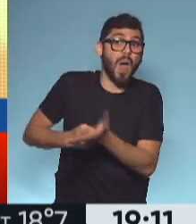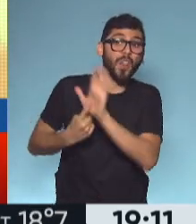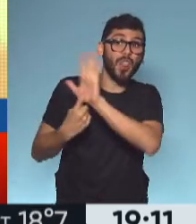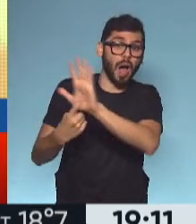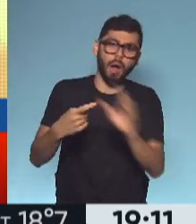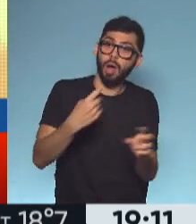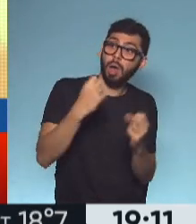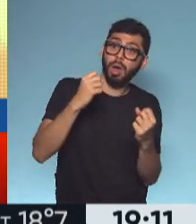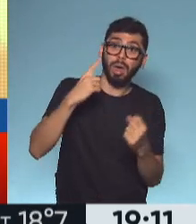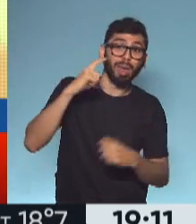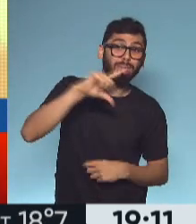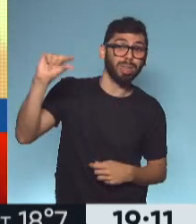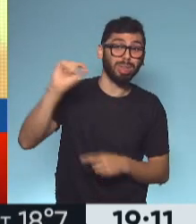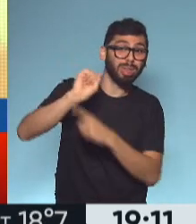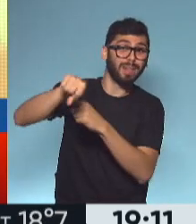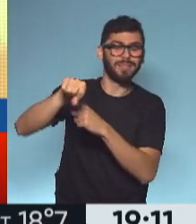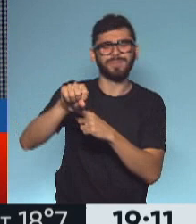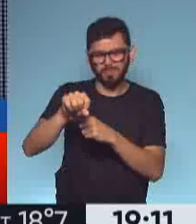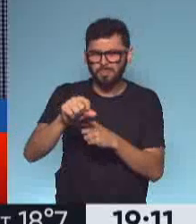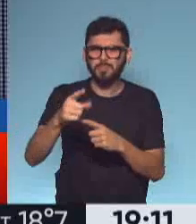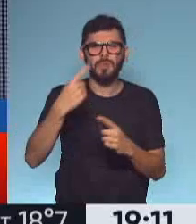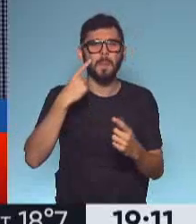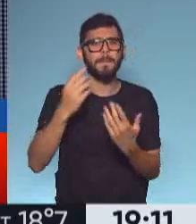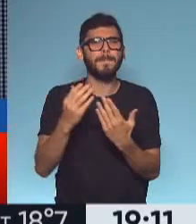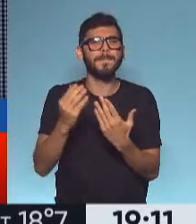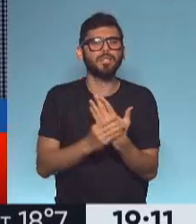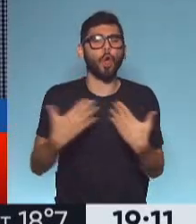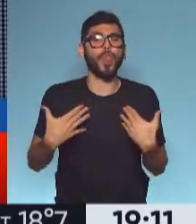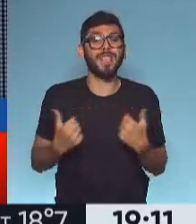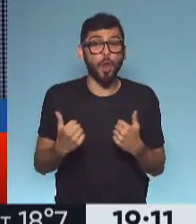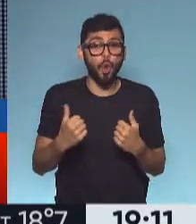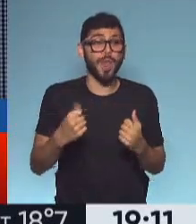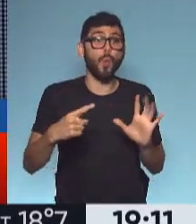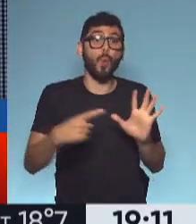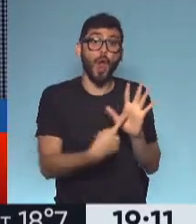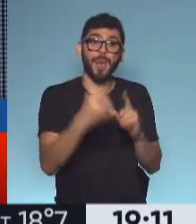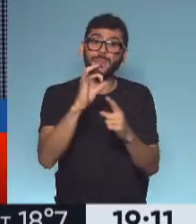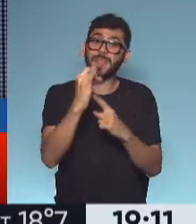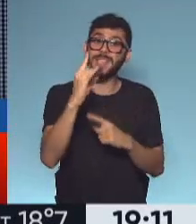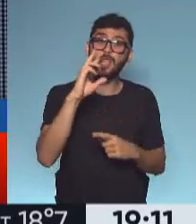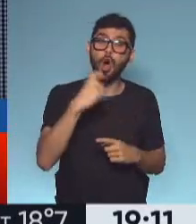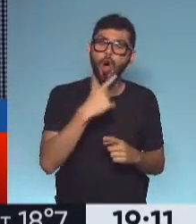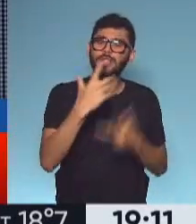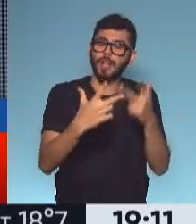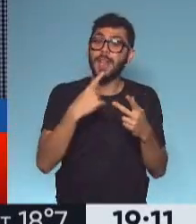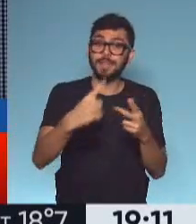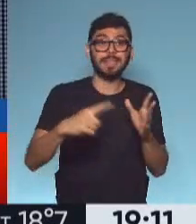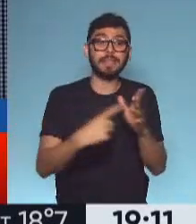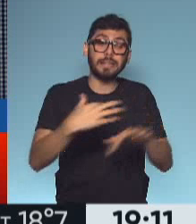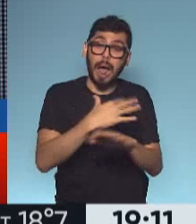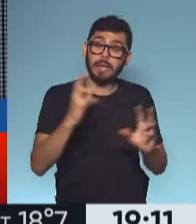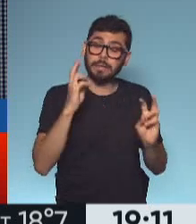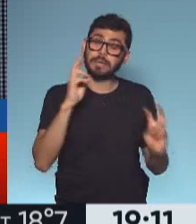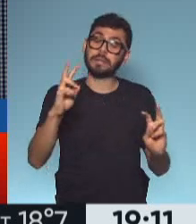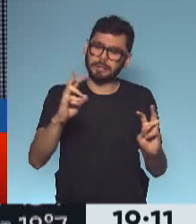escuchar testimonios? Dale, empecemos por el ministro de Salud de la Ciudad de Buenos Aires, ¿te parece? Hernán Quirós, que alertó también sobre la situación de la ciudad y empezó también